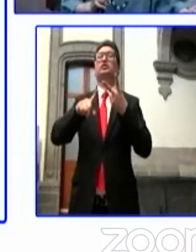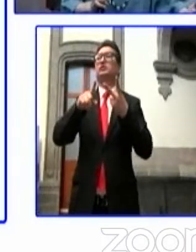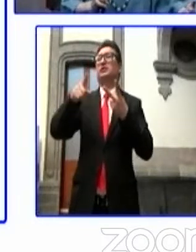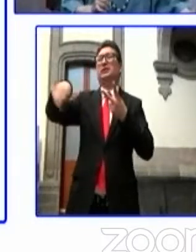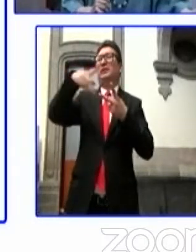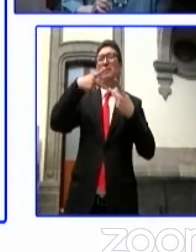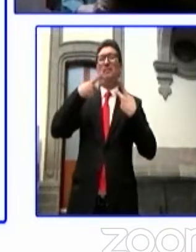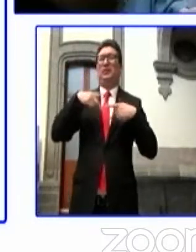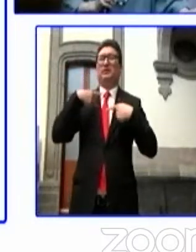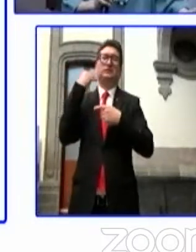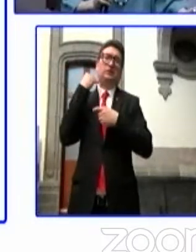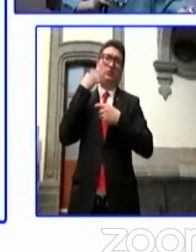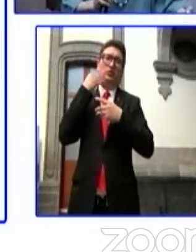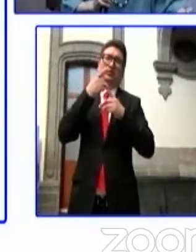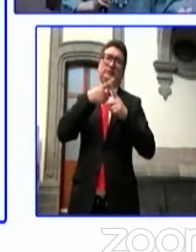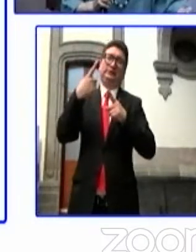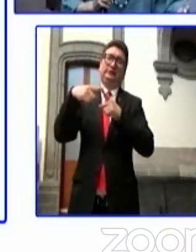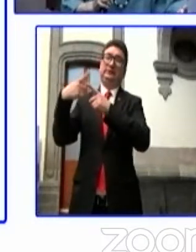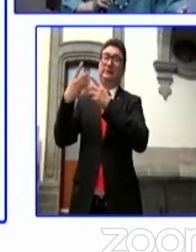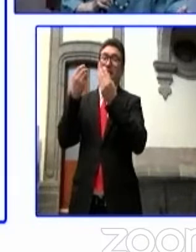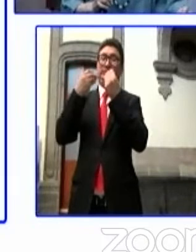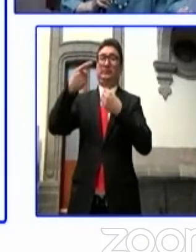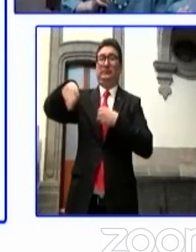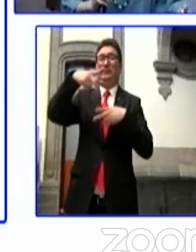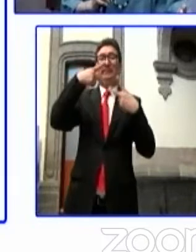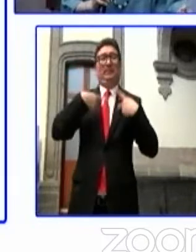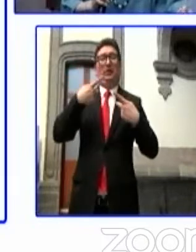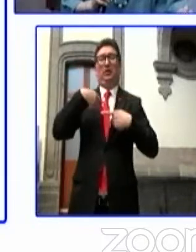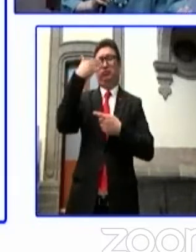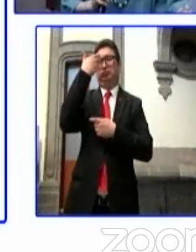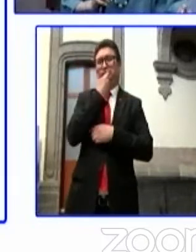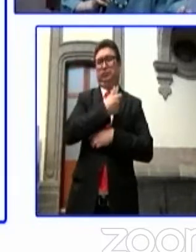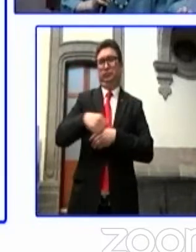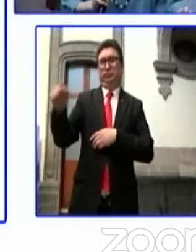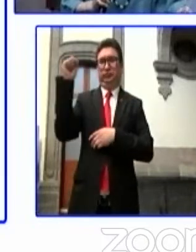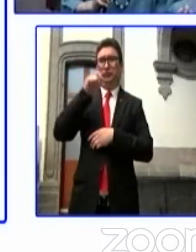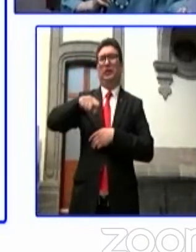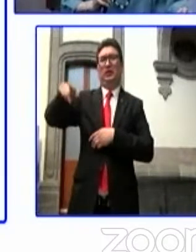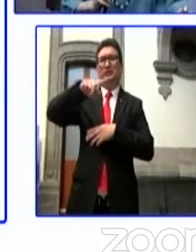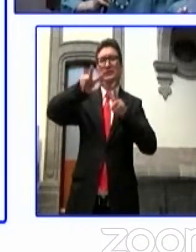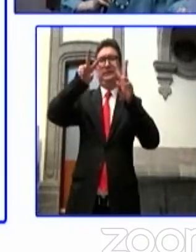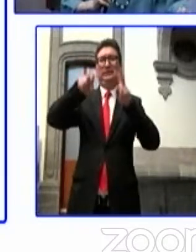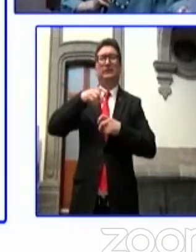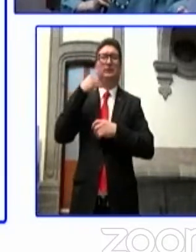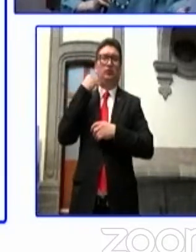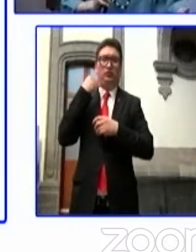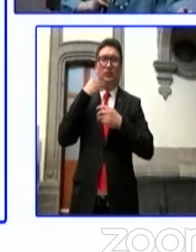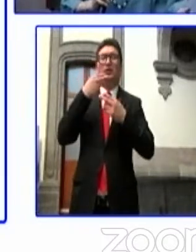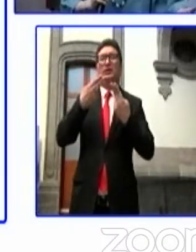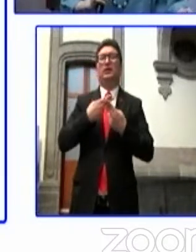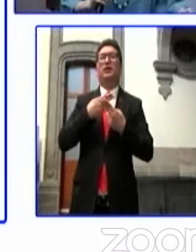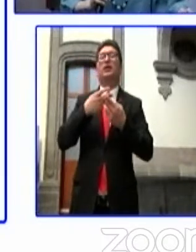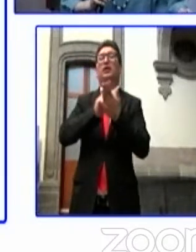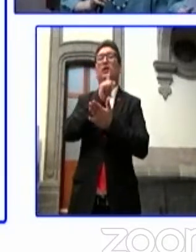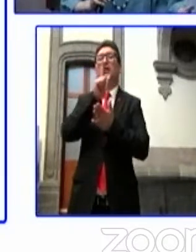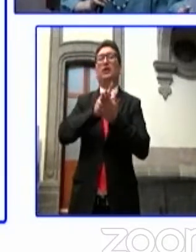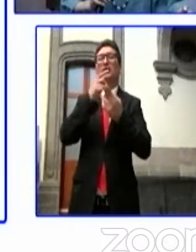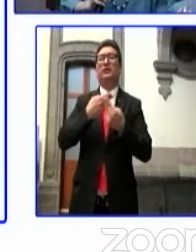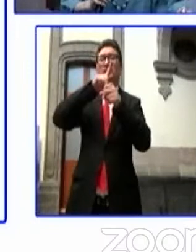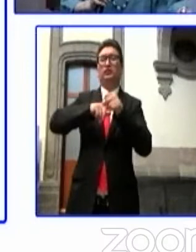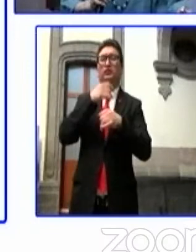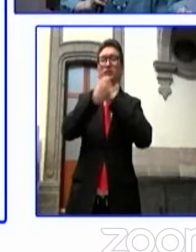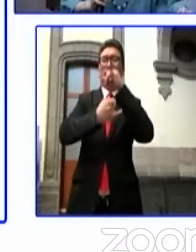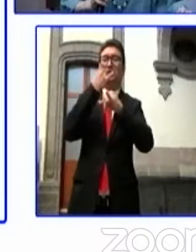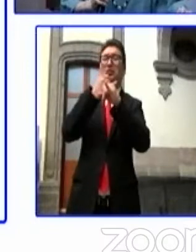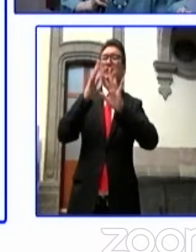cantidad de abogados, porque además son gente muy capacitada en la legislación nacional e internacional, no se hubiera logrado